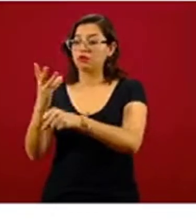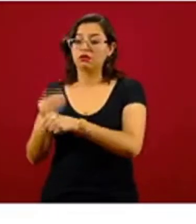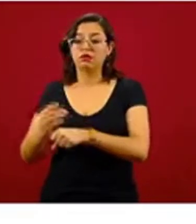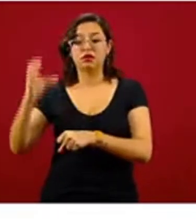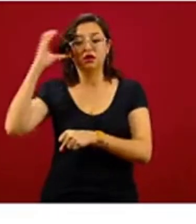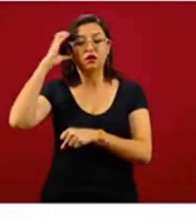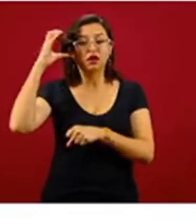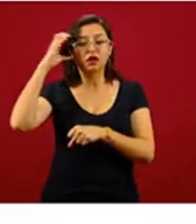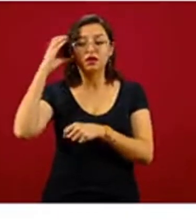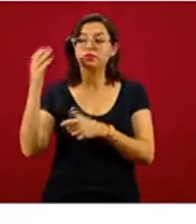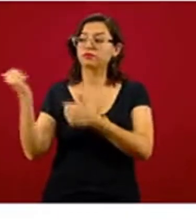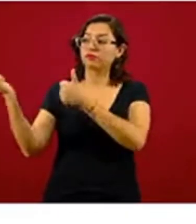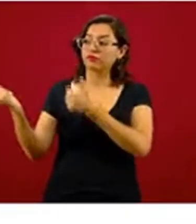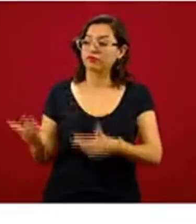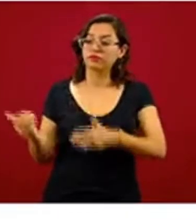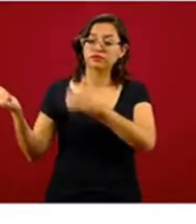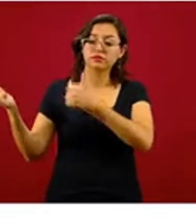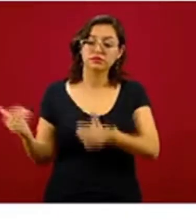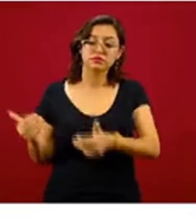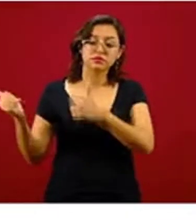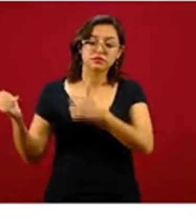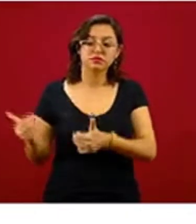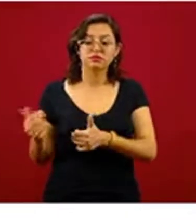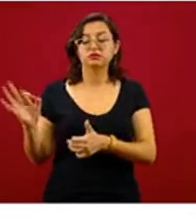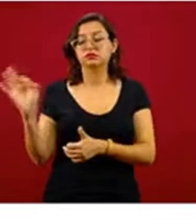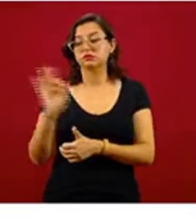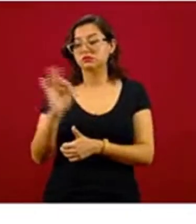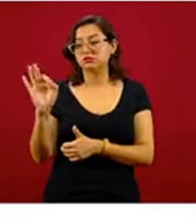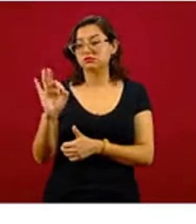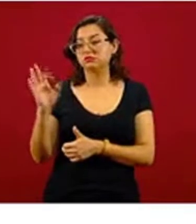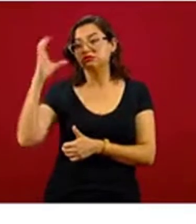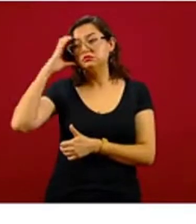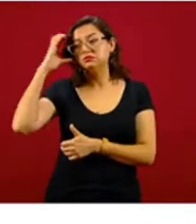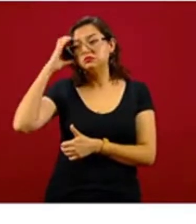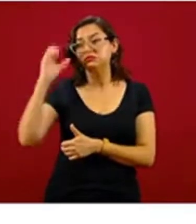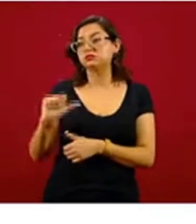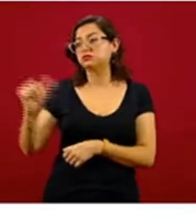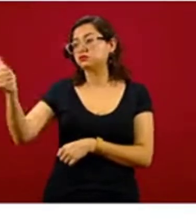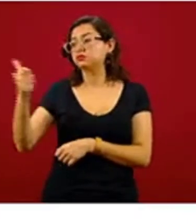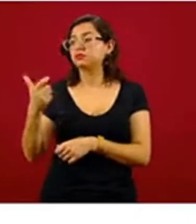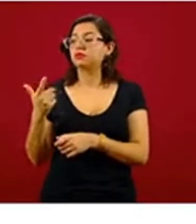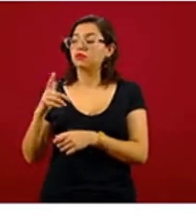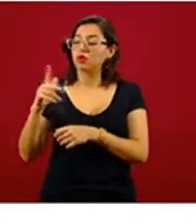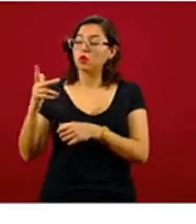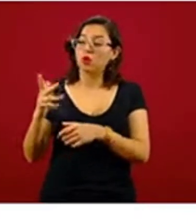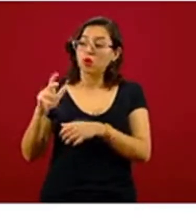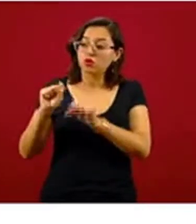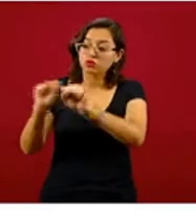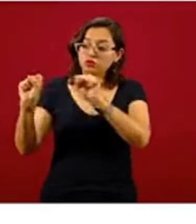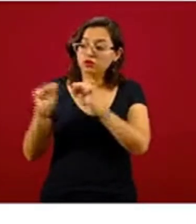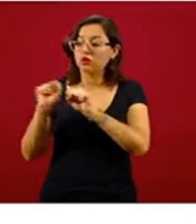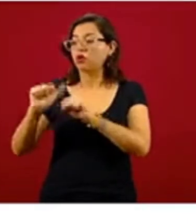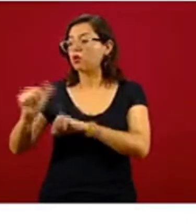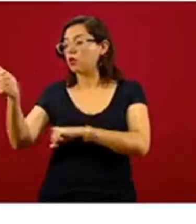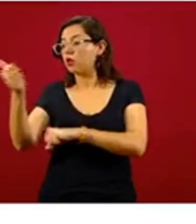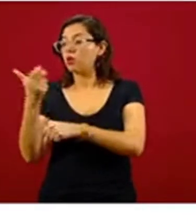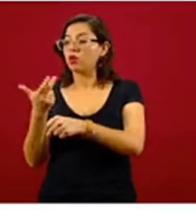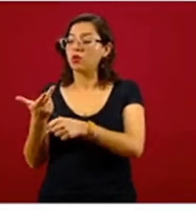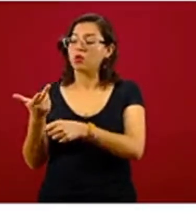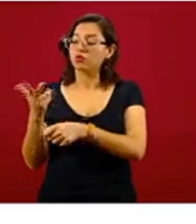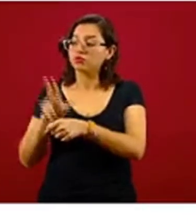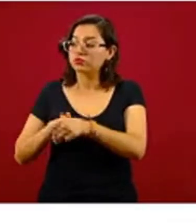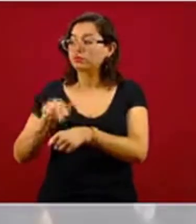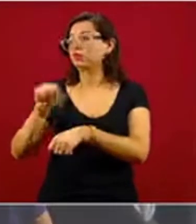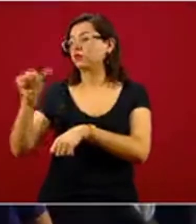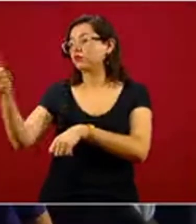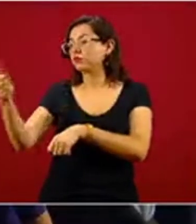la reconversión, camas que están destinadas a otro tipo de padecimientos, en otro tipo de salas, se reconvierten, se les